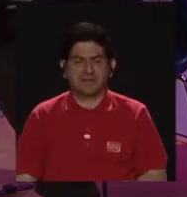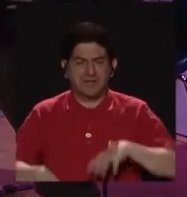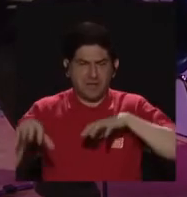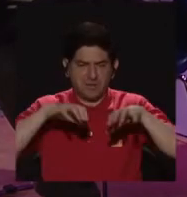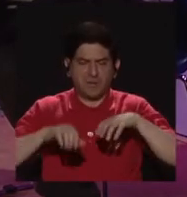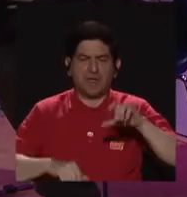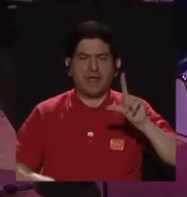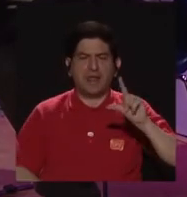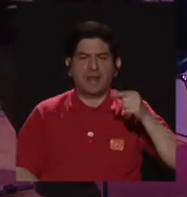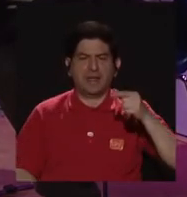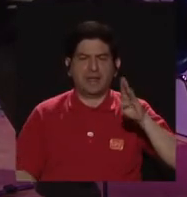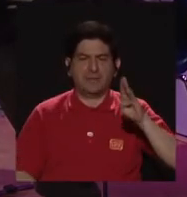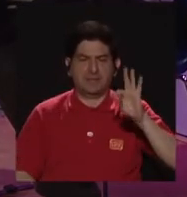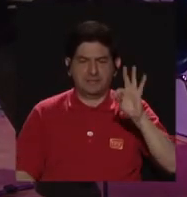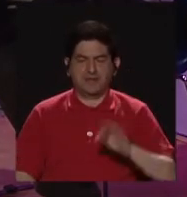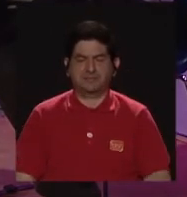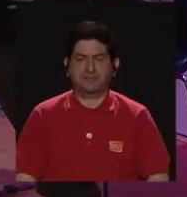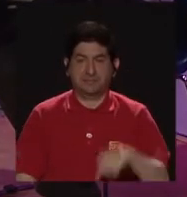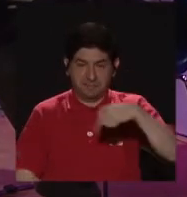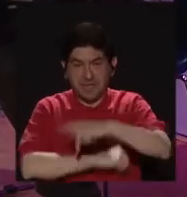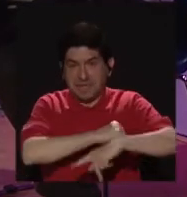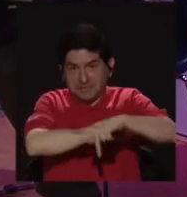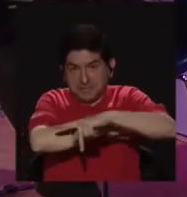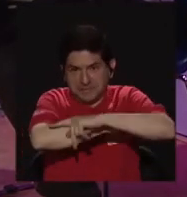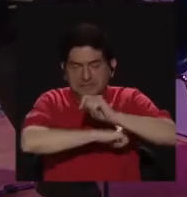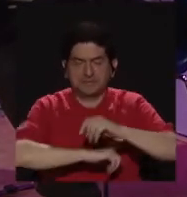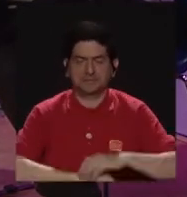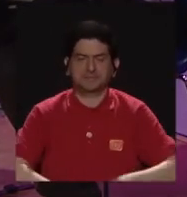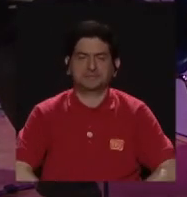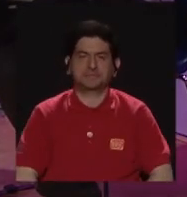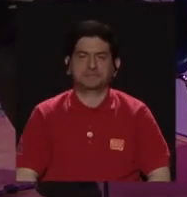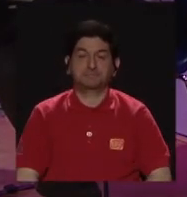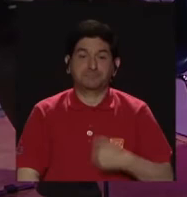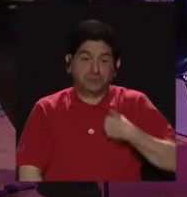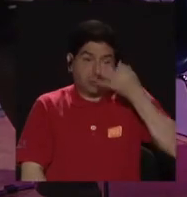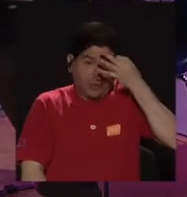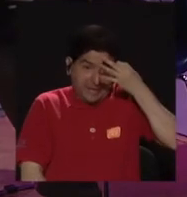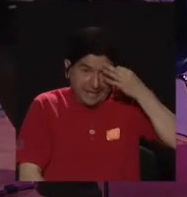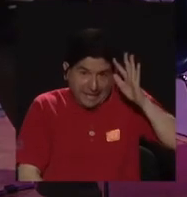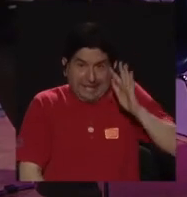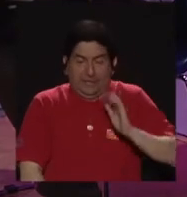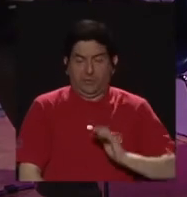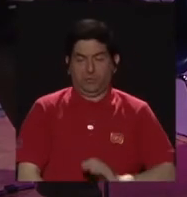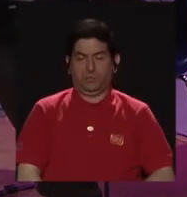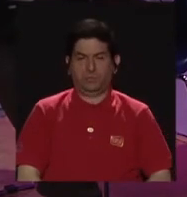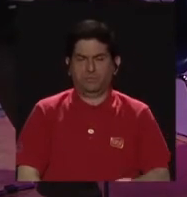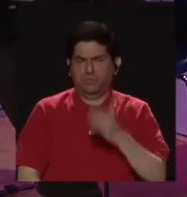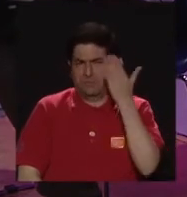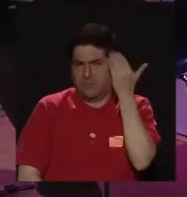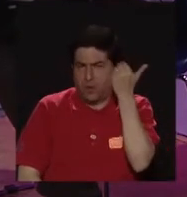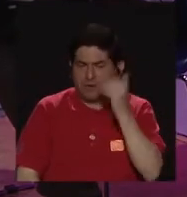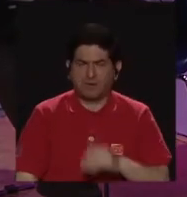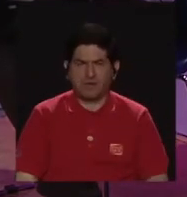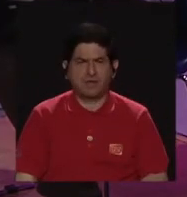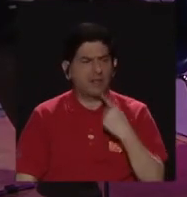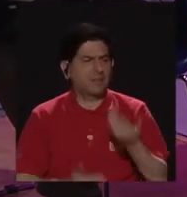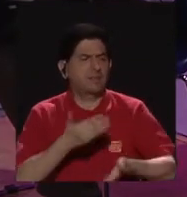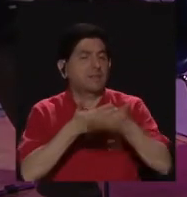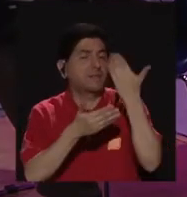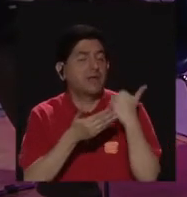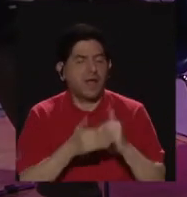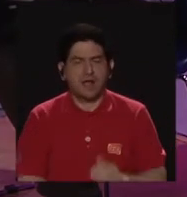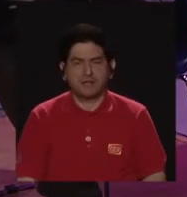movimiento de gente en este país creo porque como lo dije anteriormente